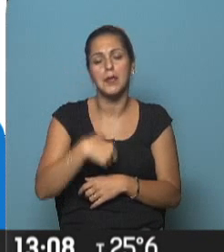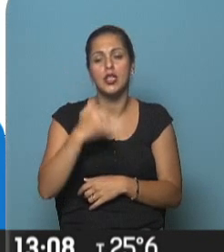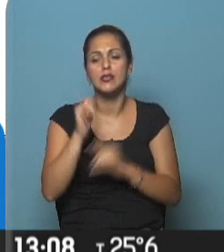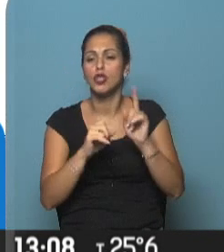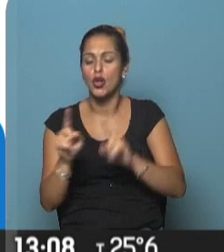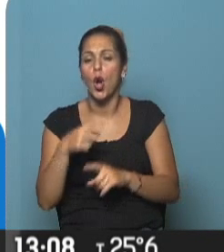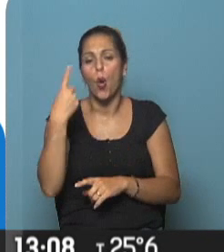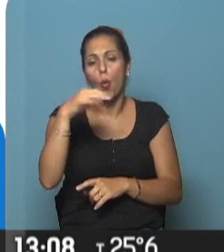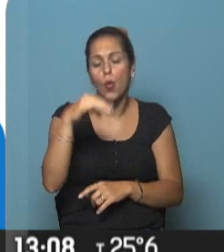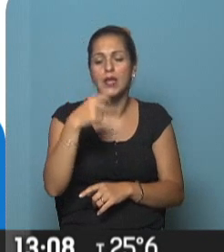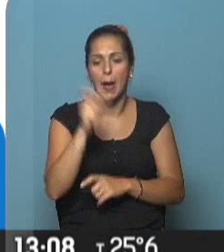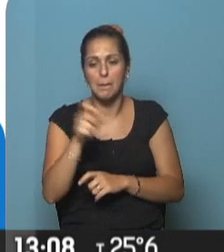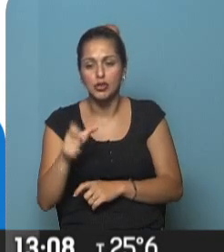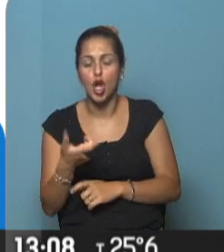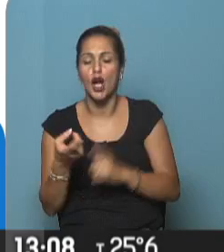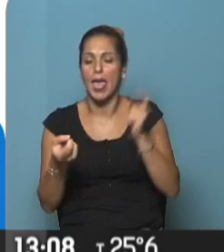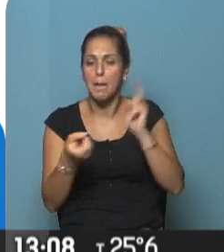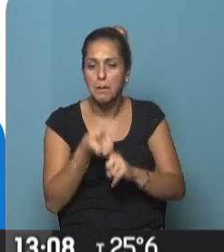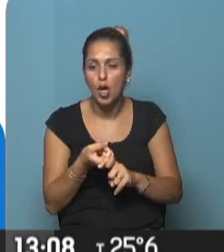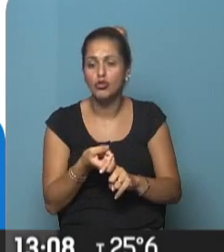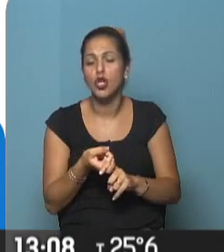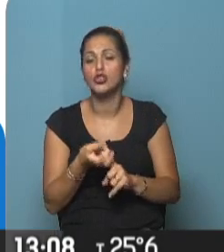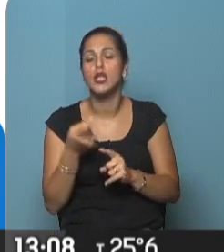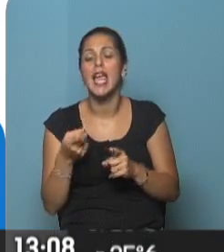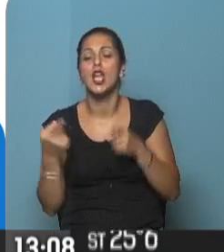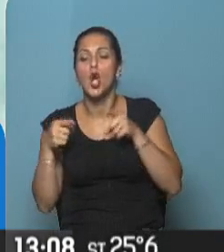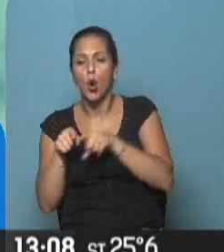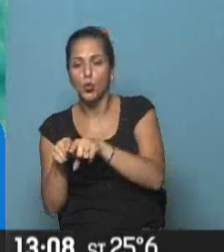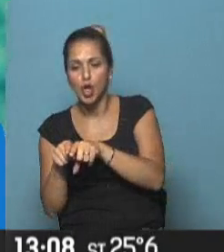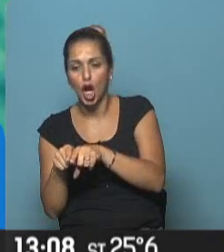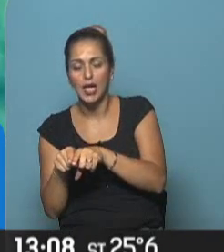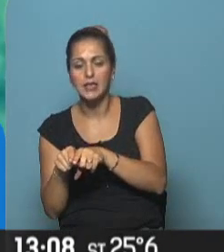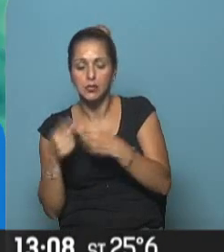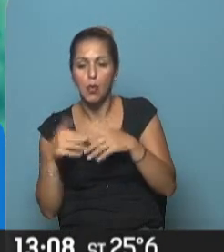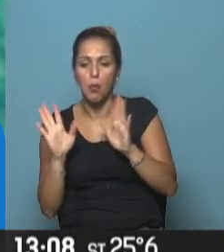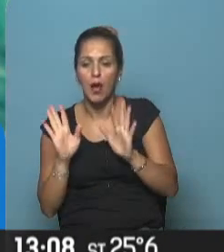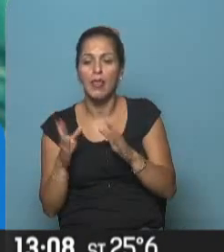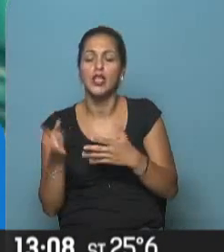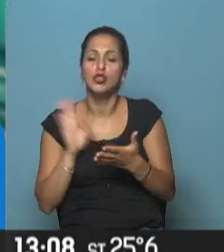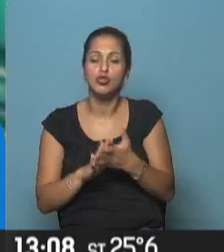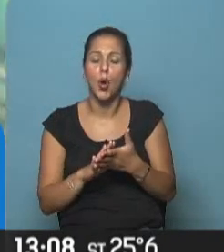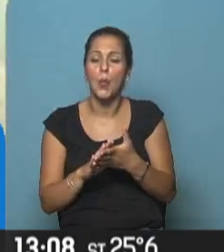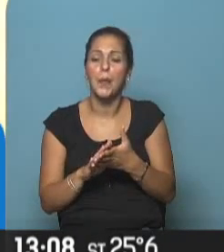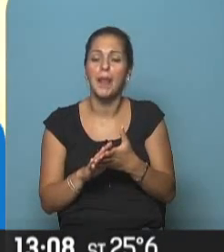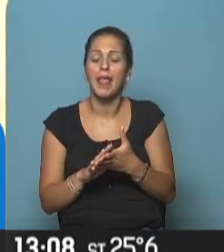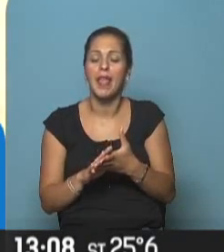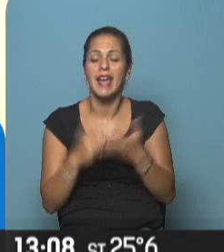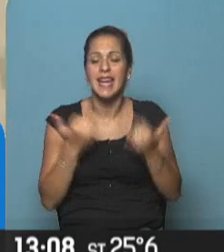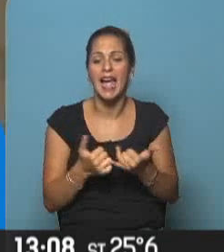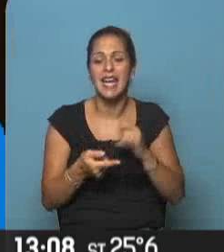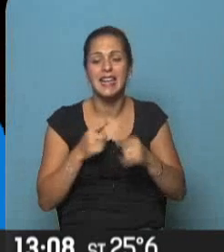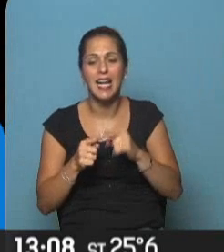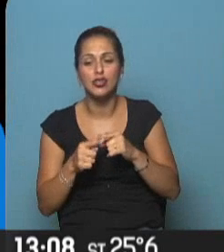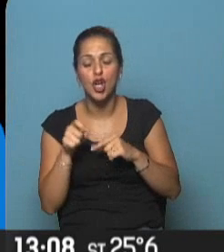única persona matrimonios y uniones convivenciales respecto de la disponibilidad en relación a la edad